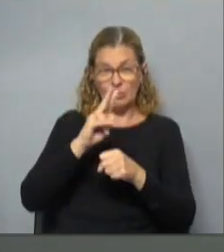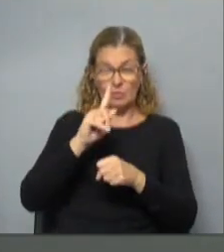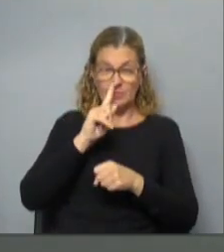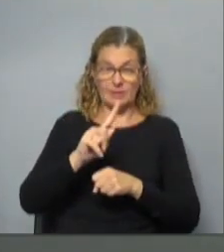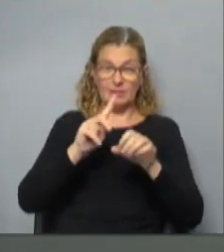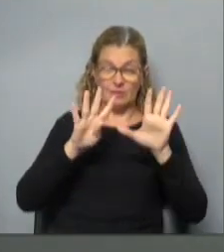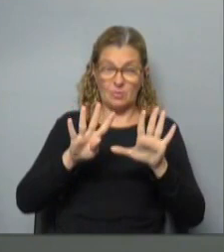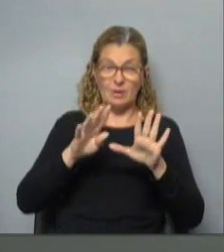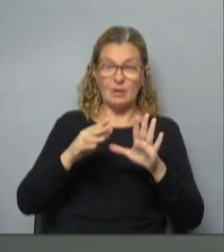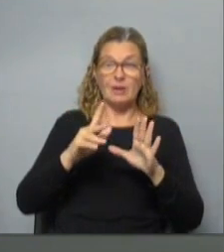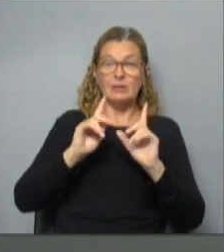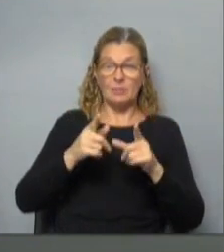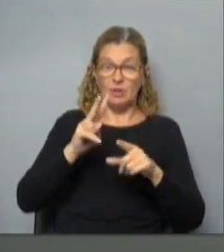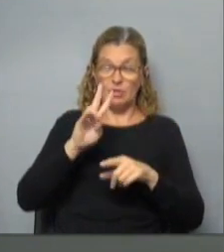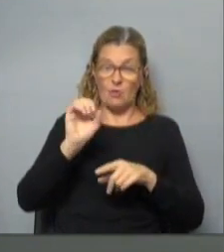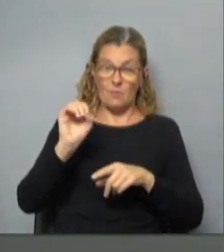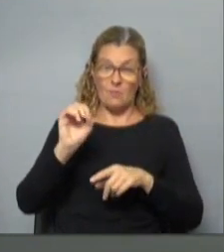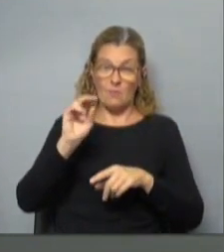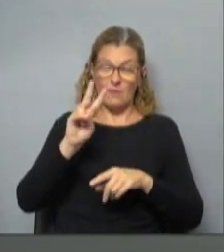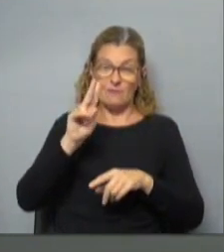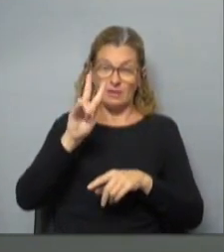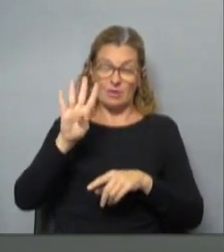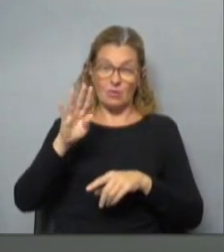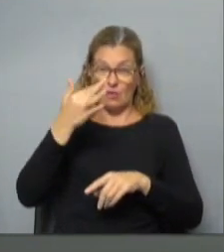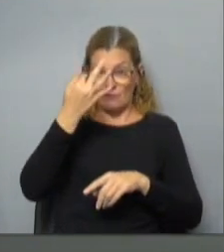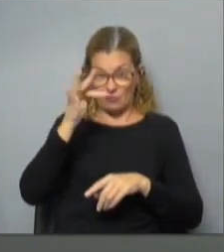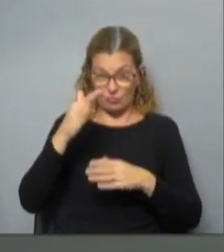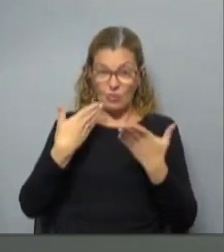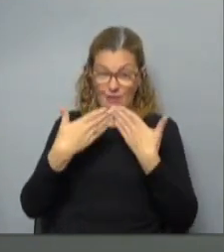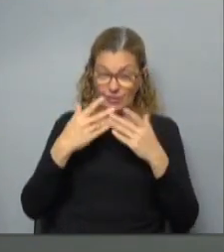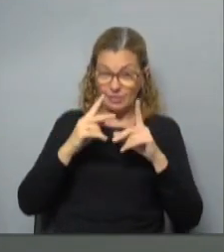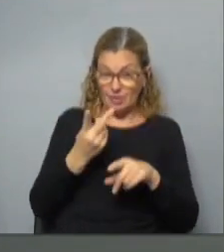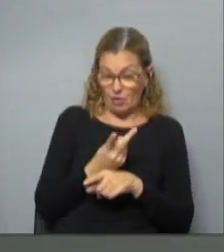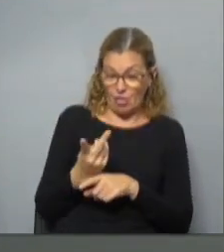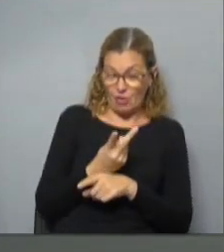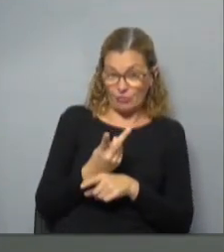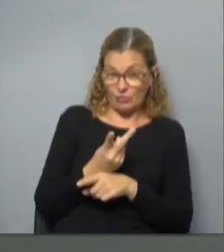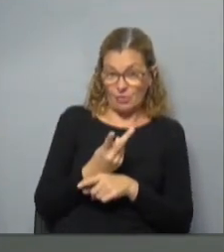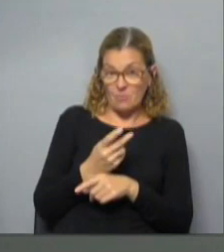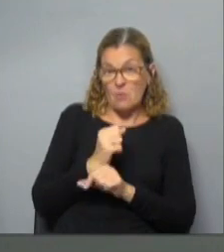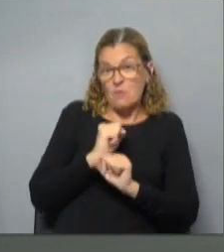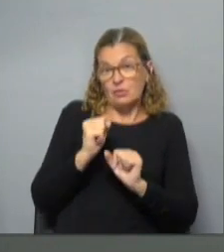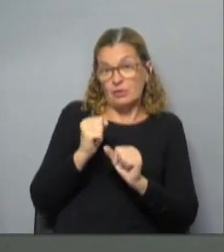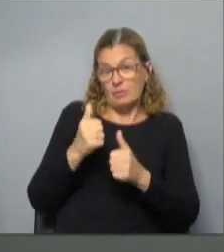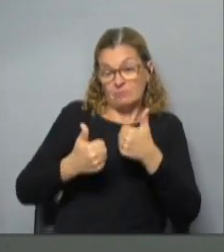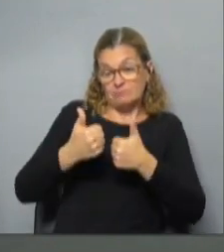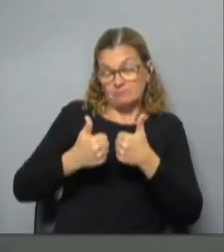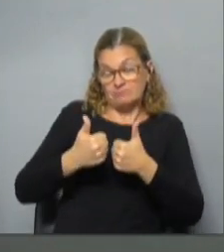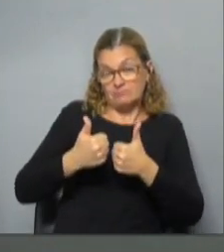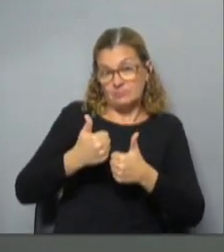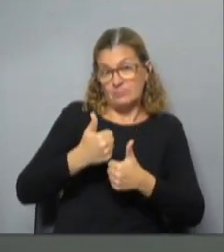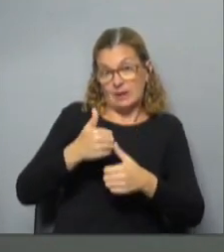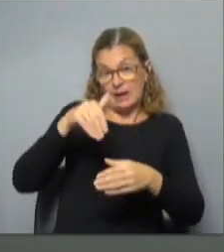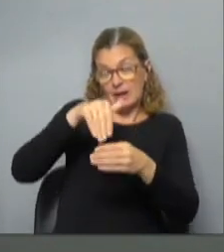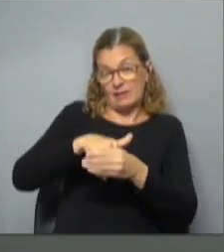naturalmente también se habló de 2024 se refirieron al futuro de ambos como posibles precandidatos en las elecciones